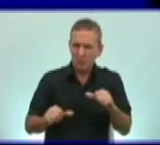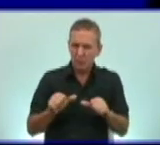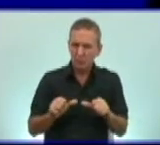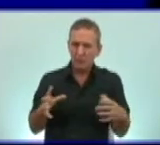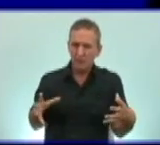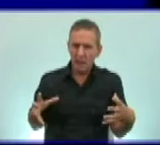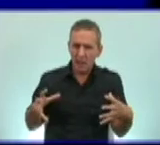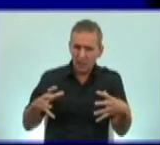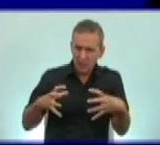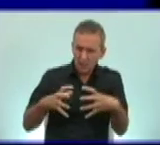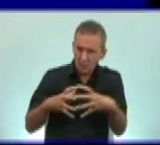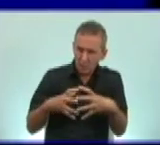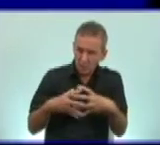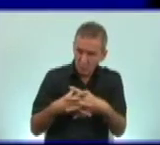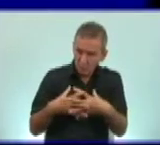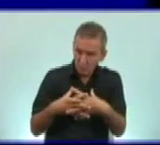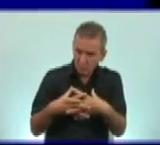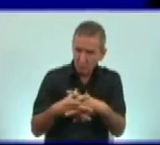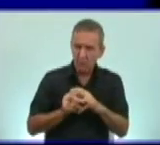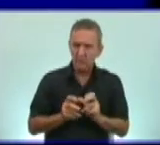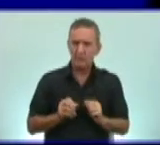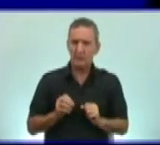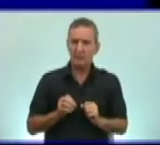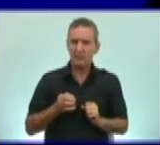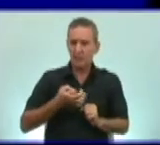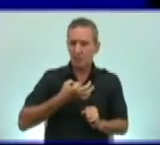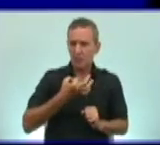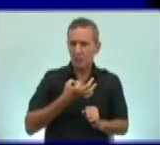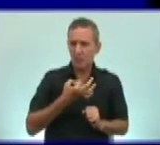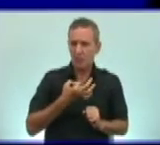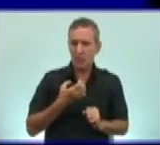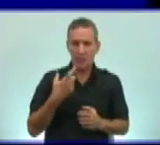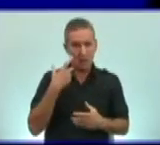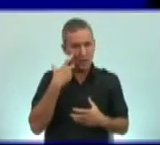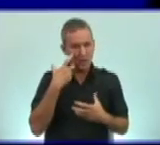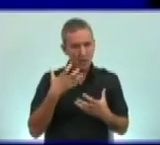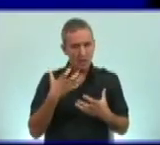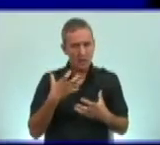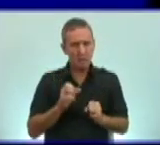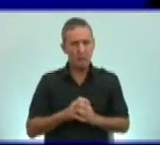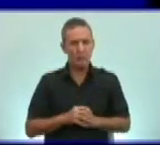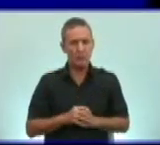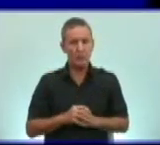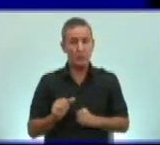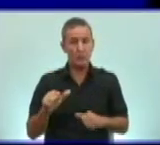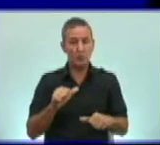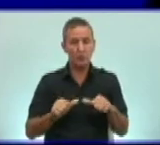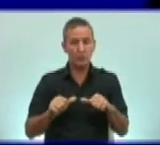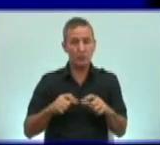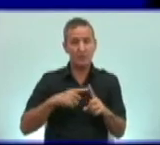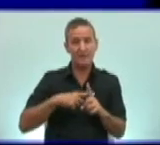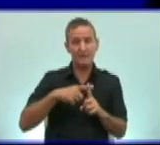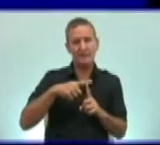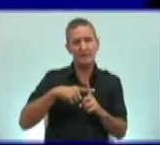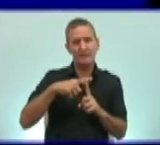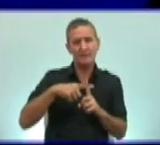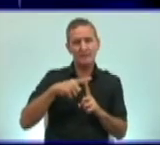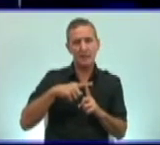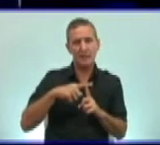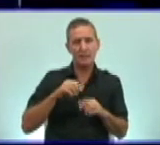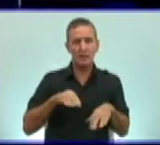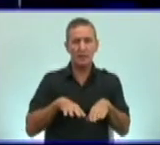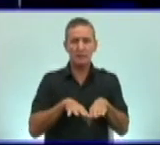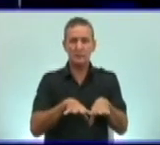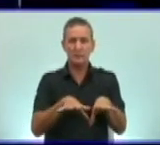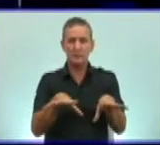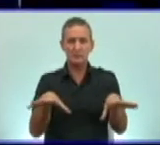están fundidas, y nos estamos refiriendo fundamentalmente a sustancias que a temperatura ambiente son sólidos,